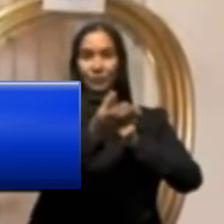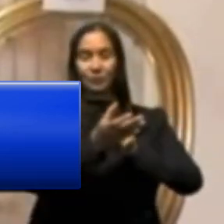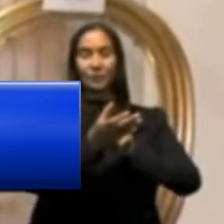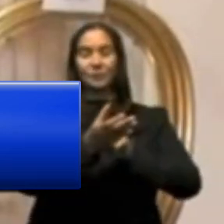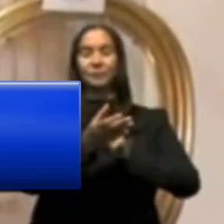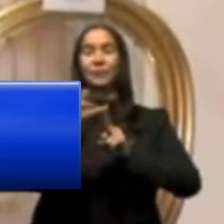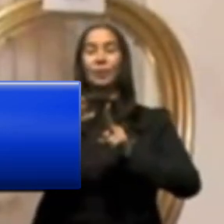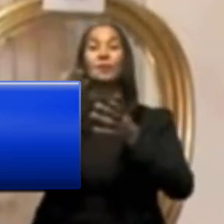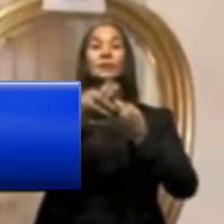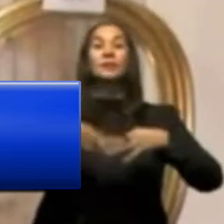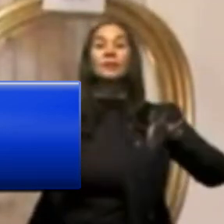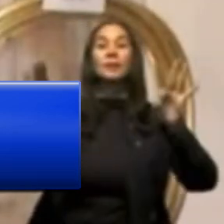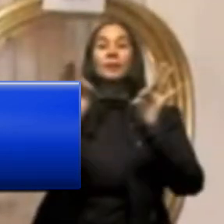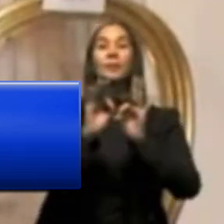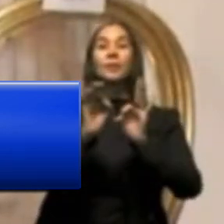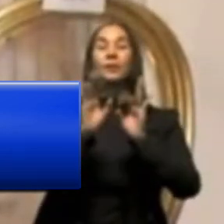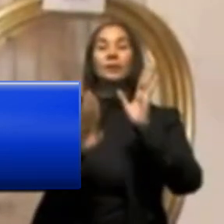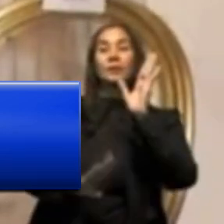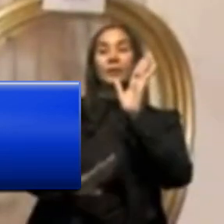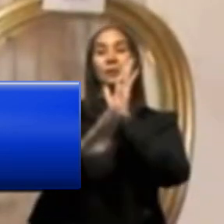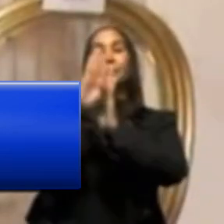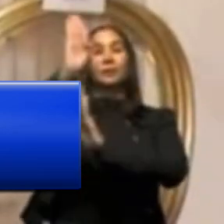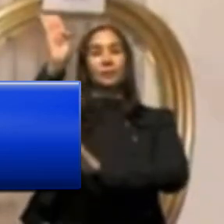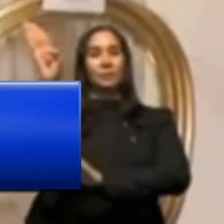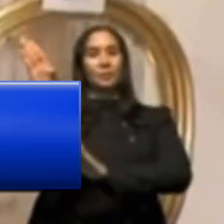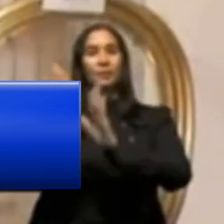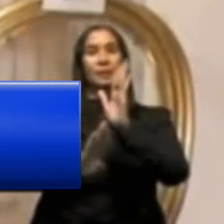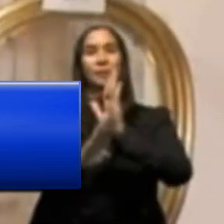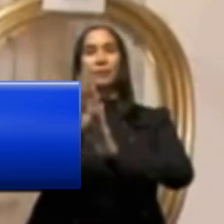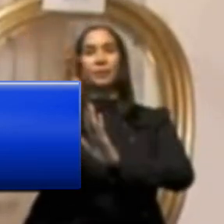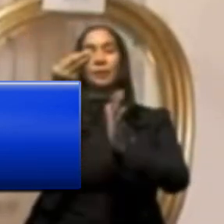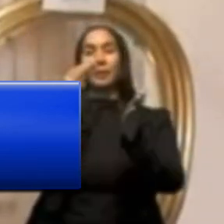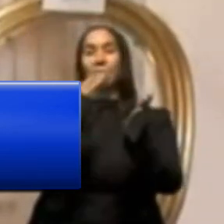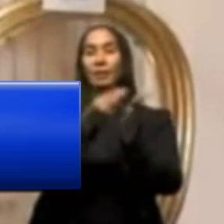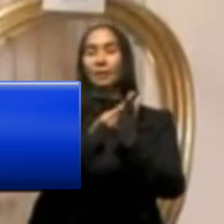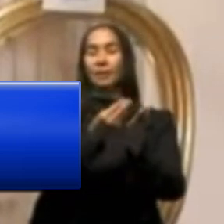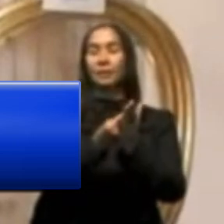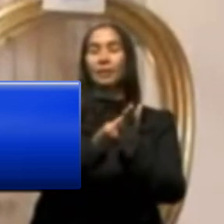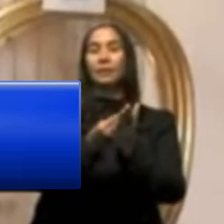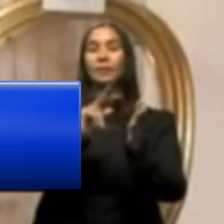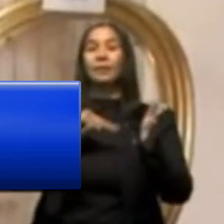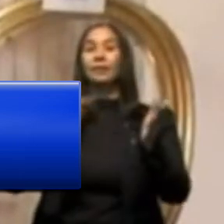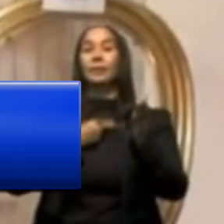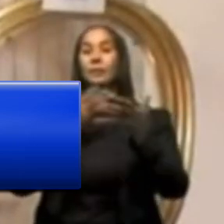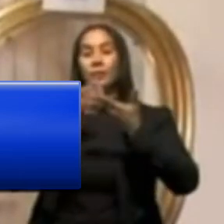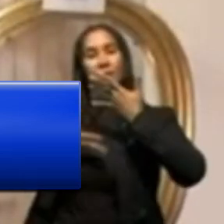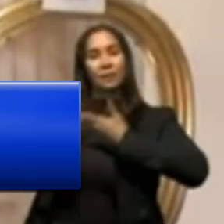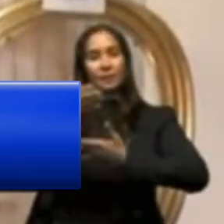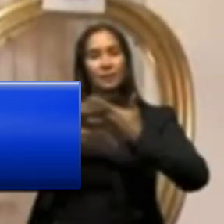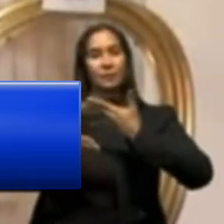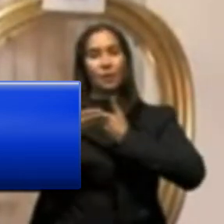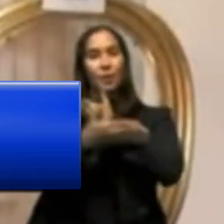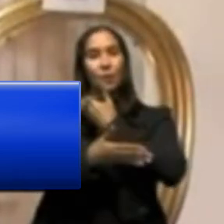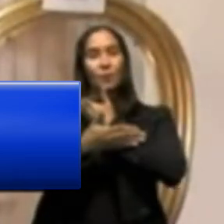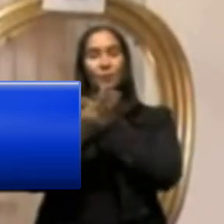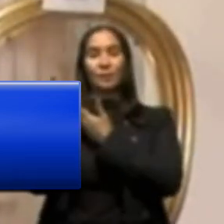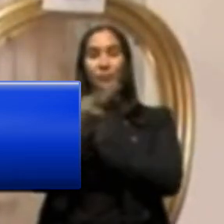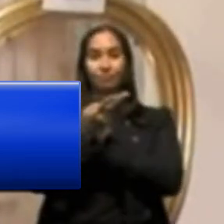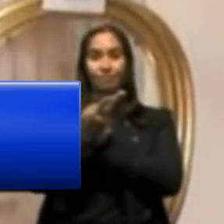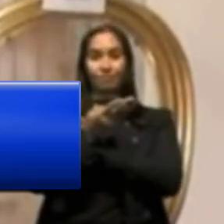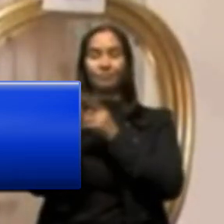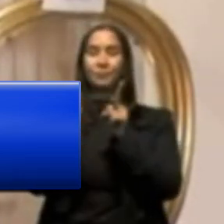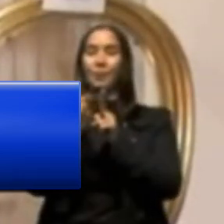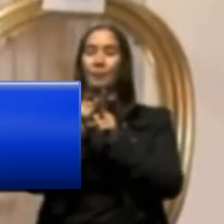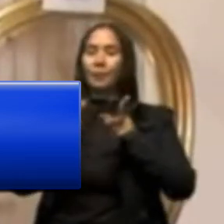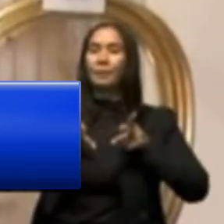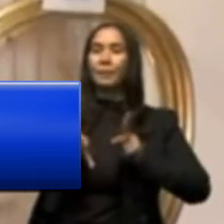Pilares fundamentales de nuestro desarrollo de nuestra cooperación y de nuestra relación como países además al